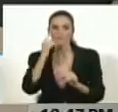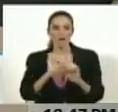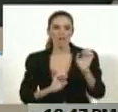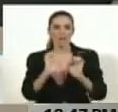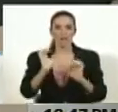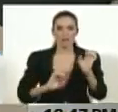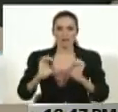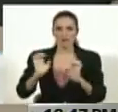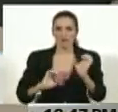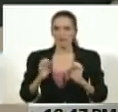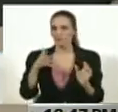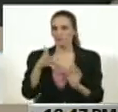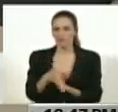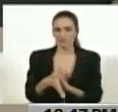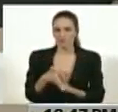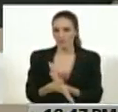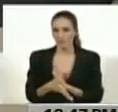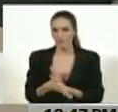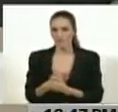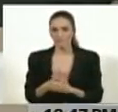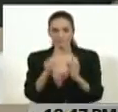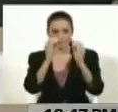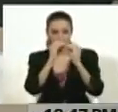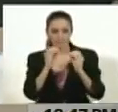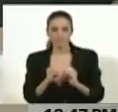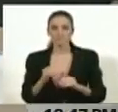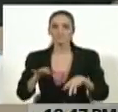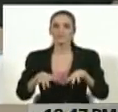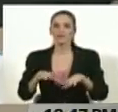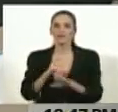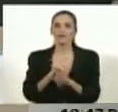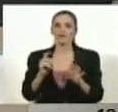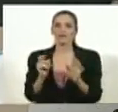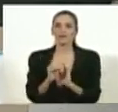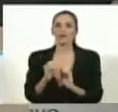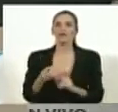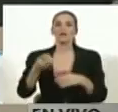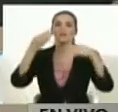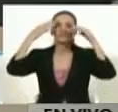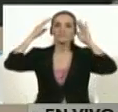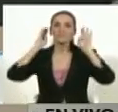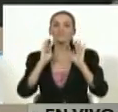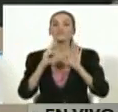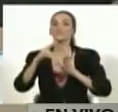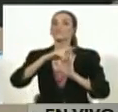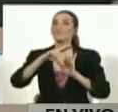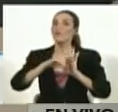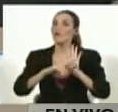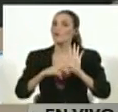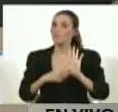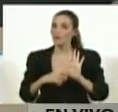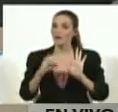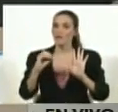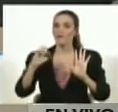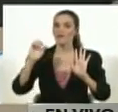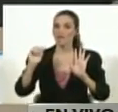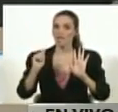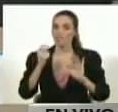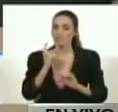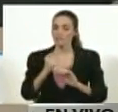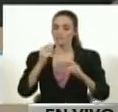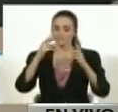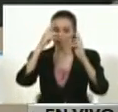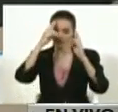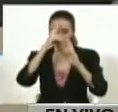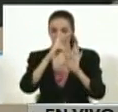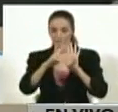evaluación sobre el apego del secretario general Luis almagro a las normas de la oea y a las